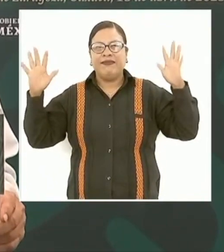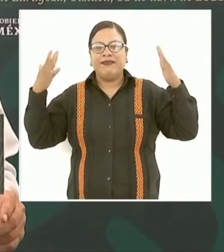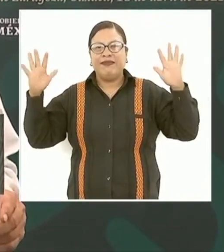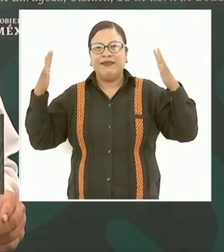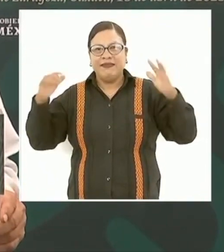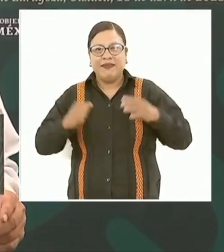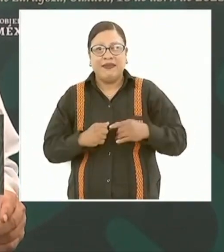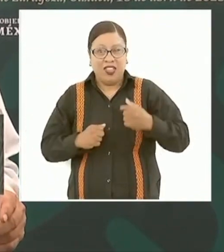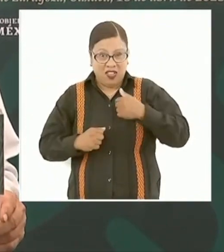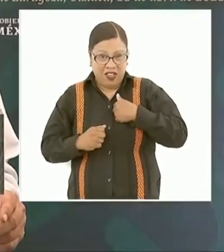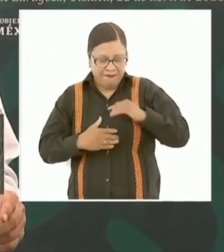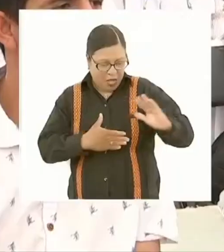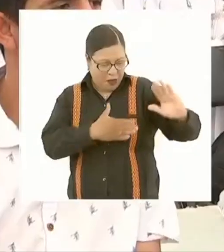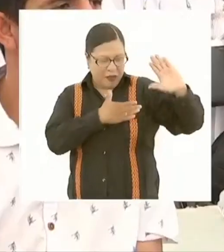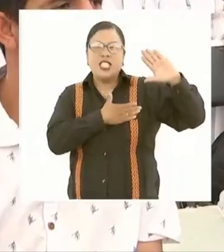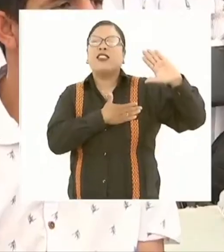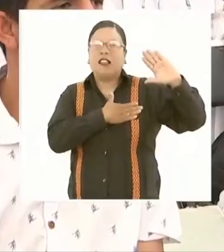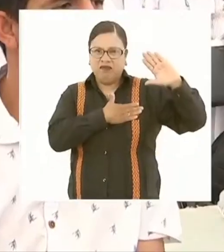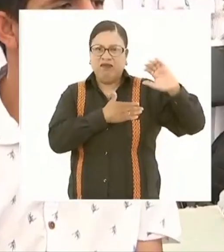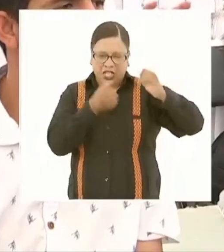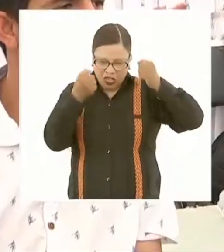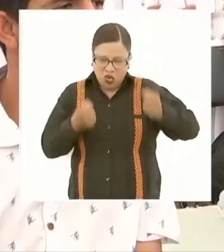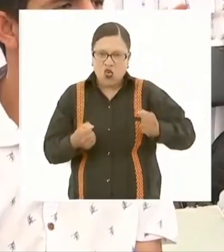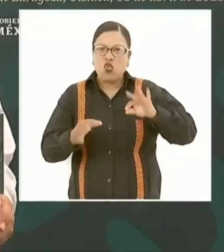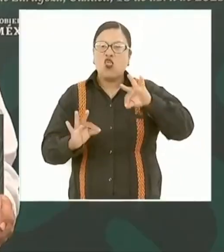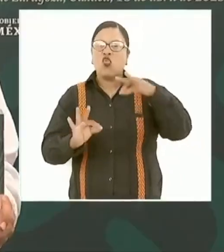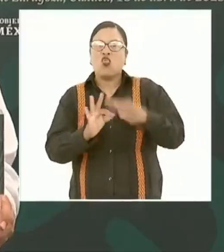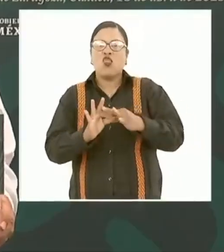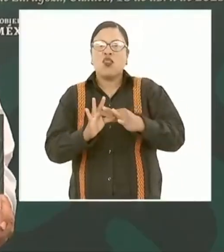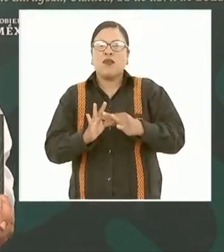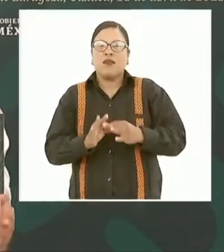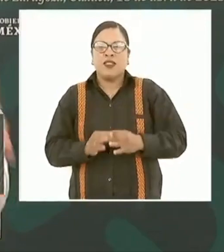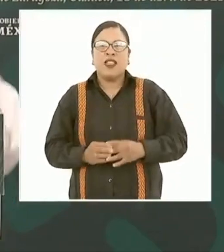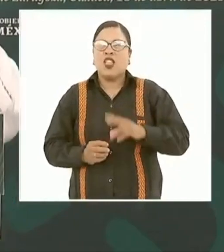los compromisos se cumplen. No